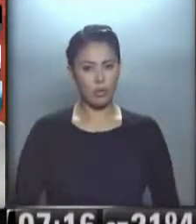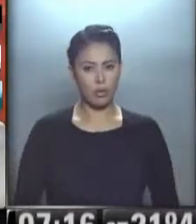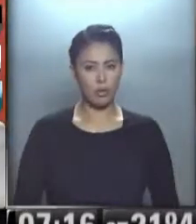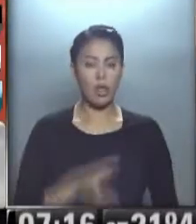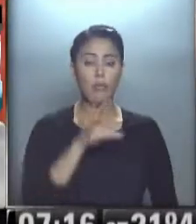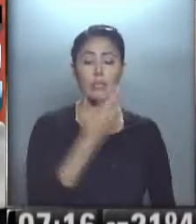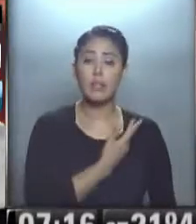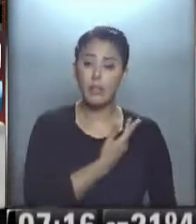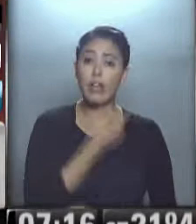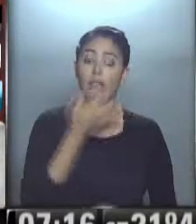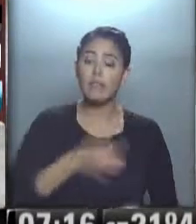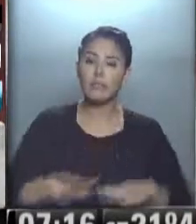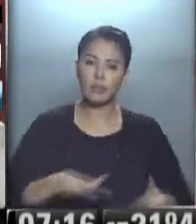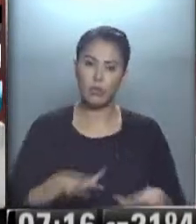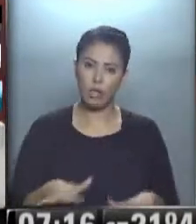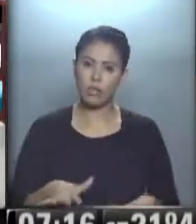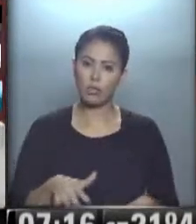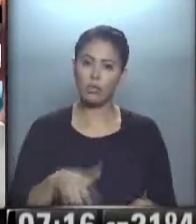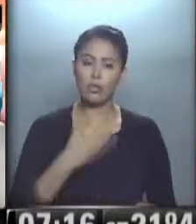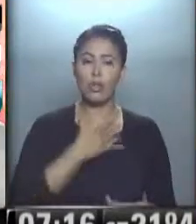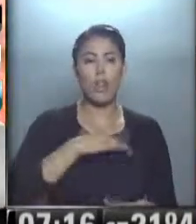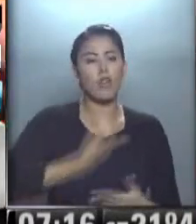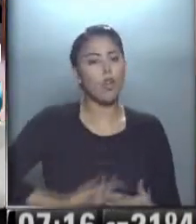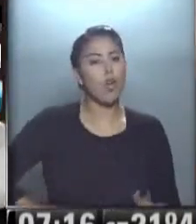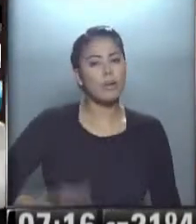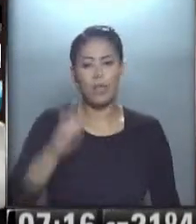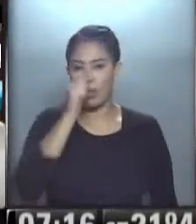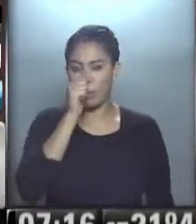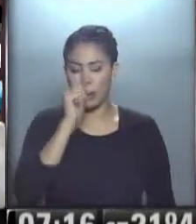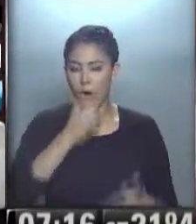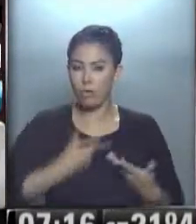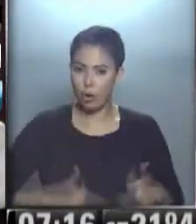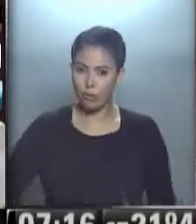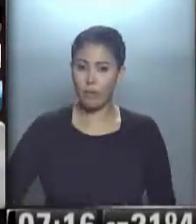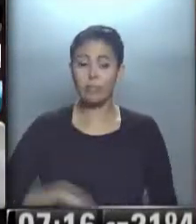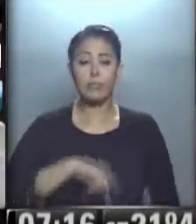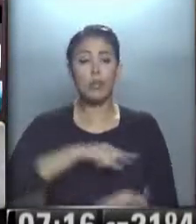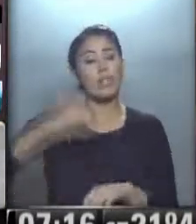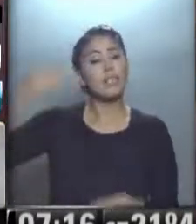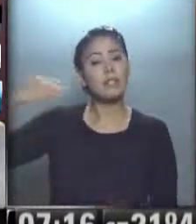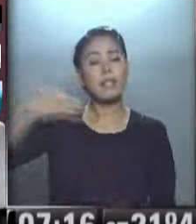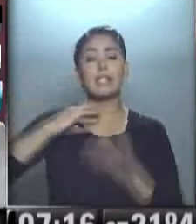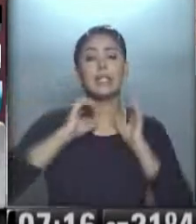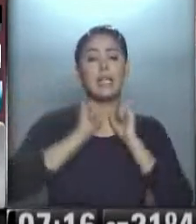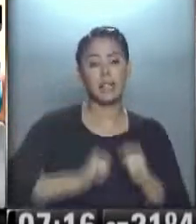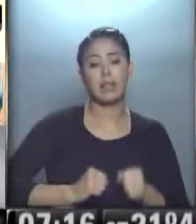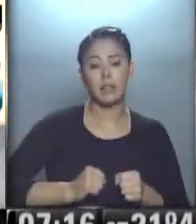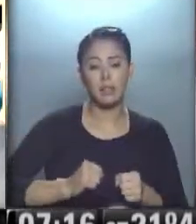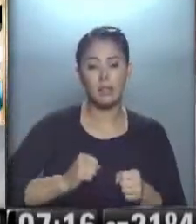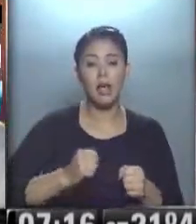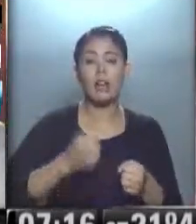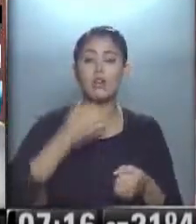santa fe donde la situación fue de normalidad durante el fin de semana en las últimas horas bernie y el mandatario provincial